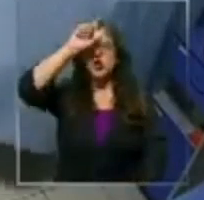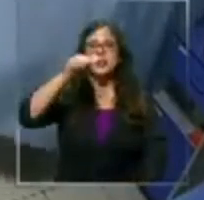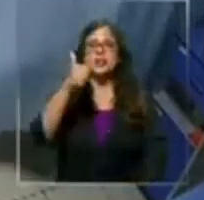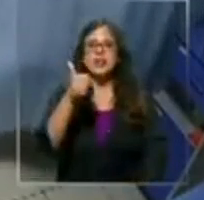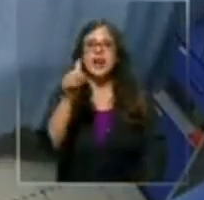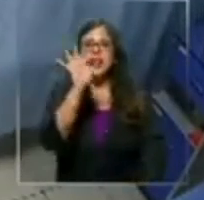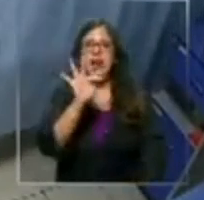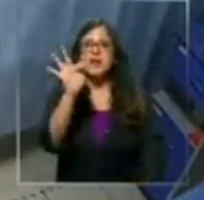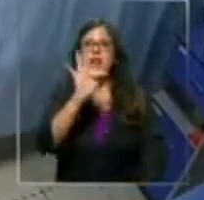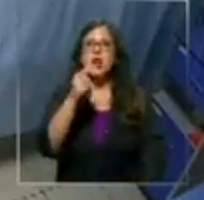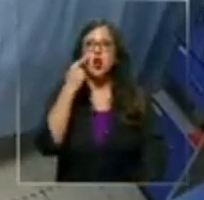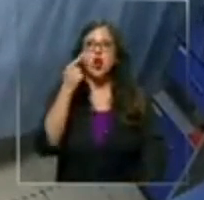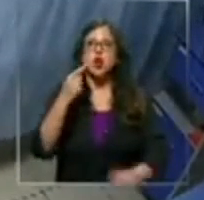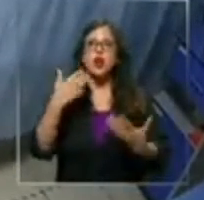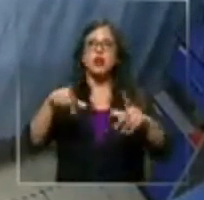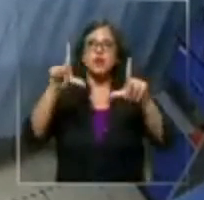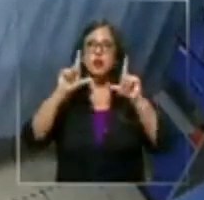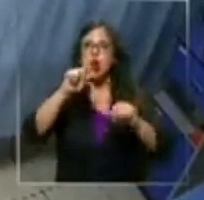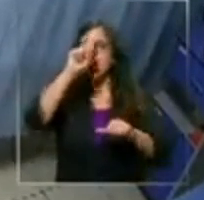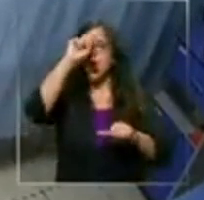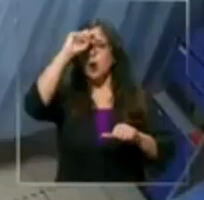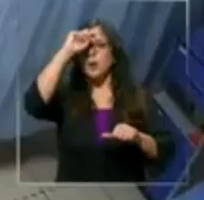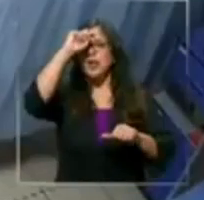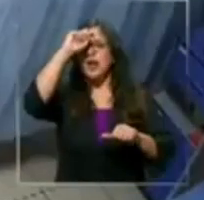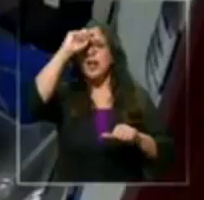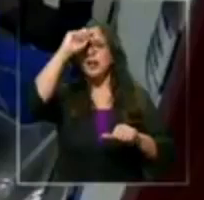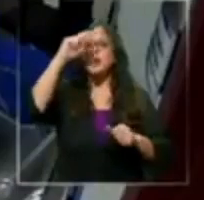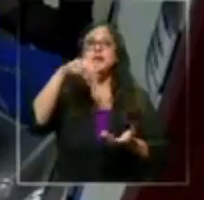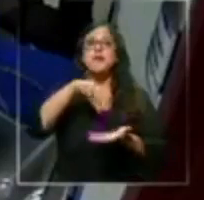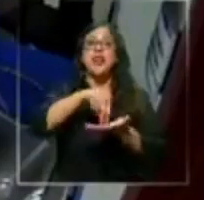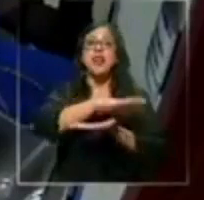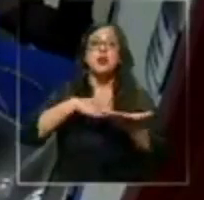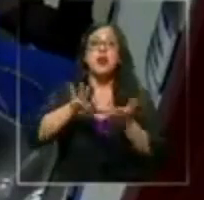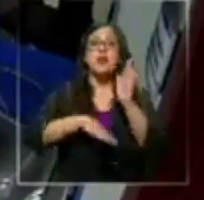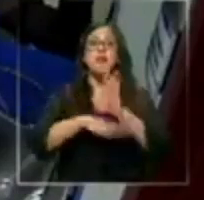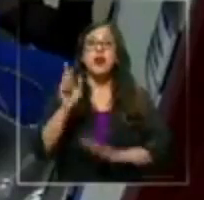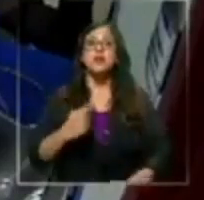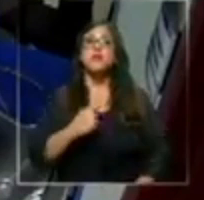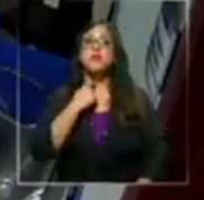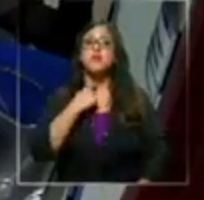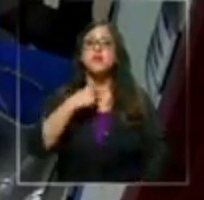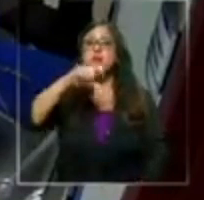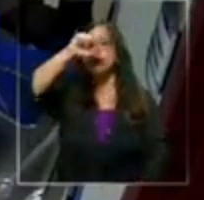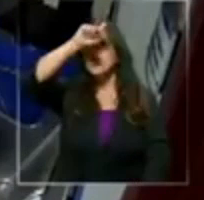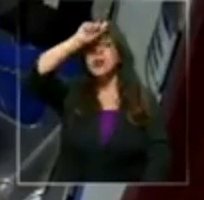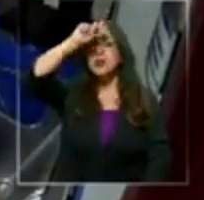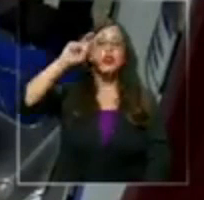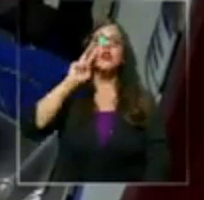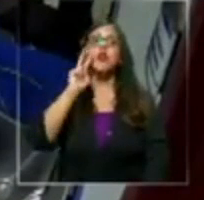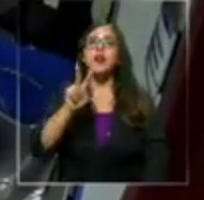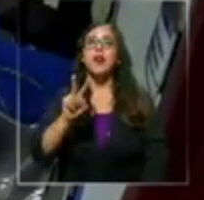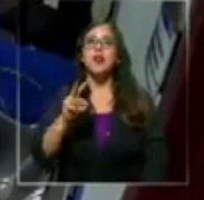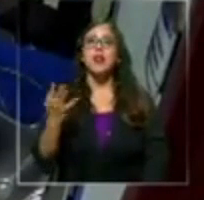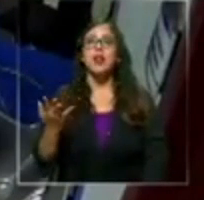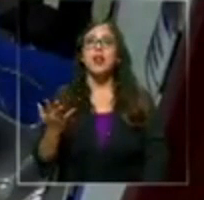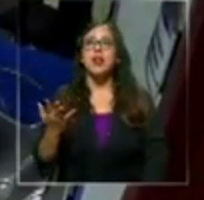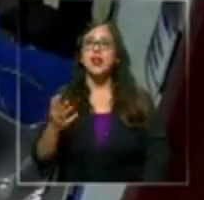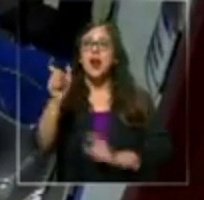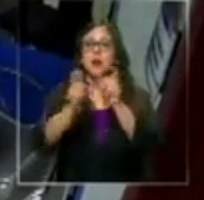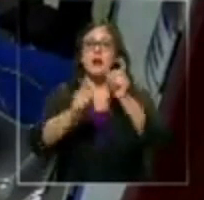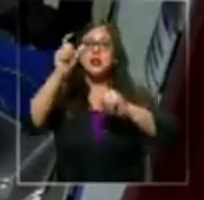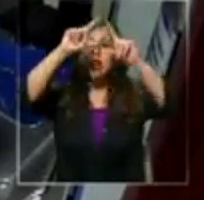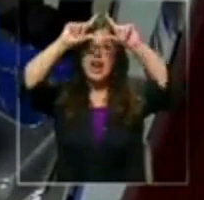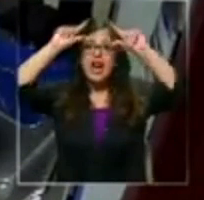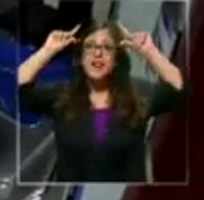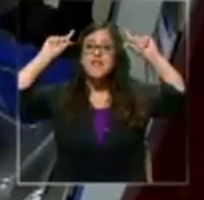febrero, pero han sido reveladas por el hospital de Gaziantep, la ciudad más afectada de las grandes en Turquía. Y ahí ustedes ven cómo son enfermeras que